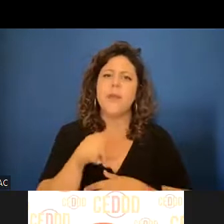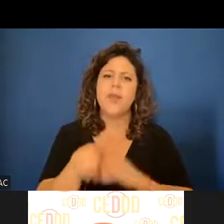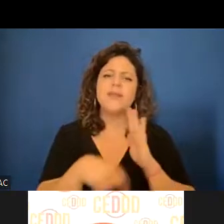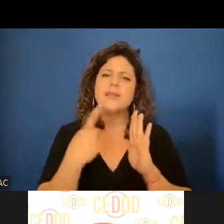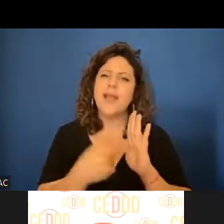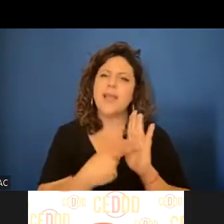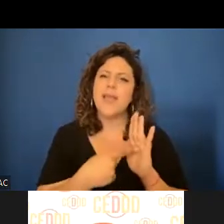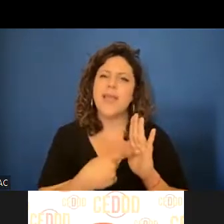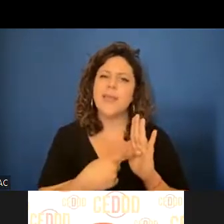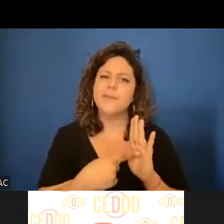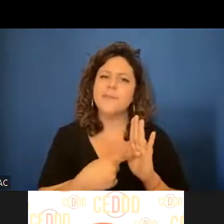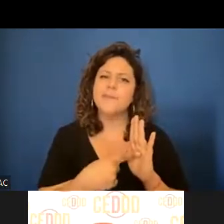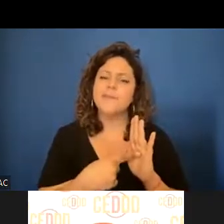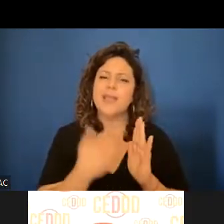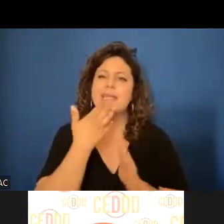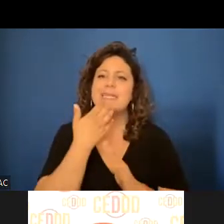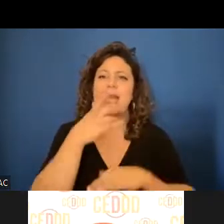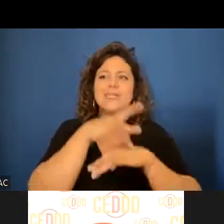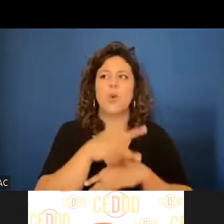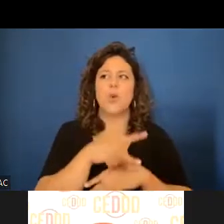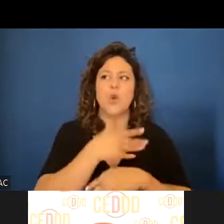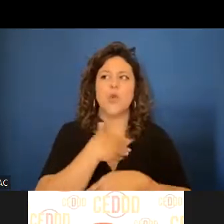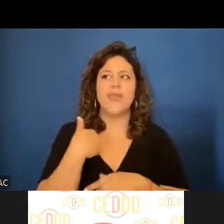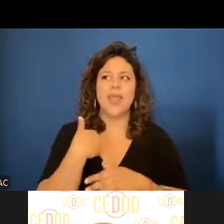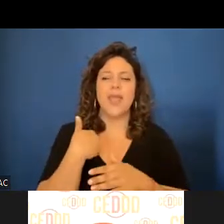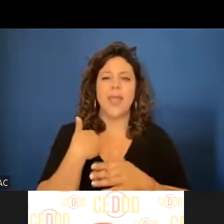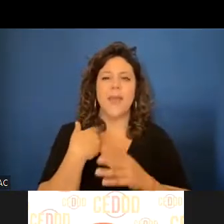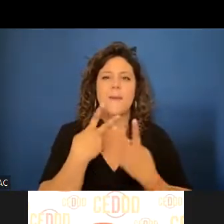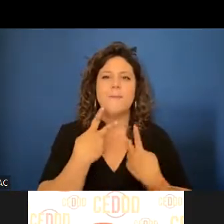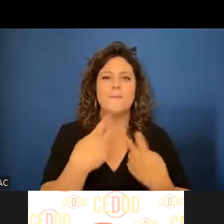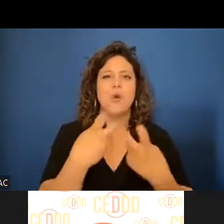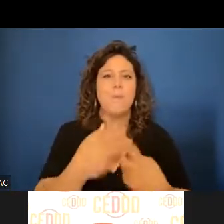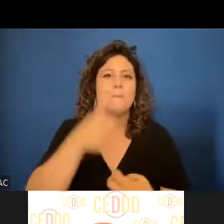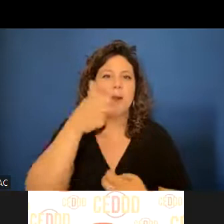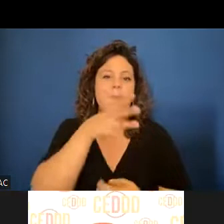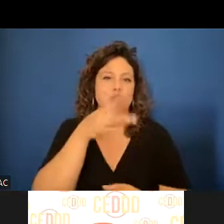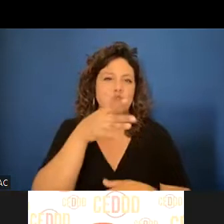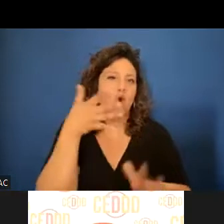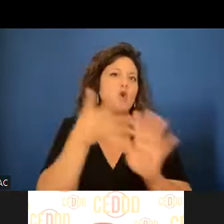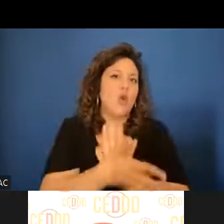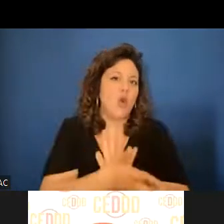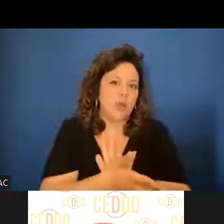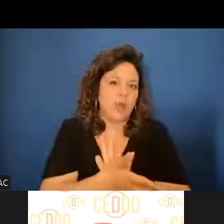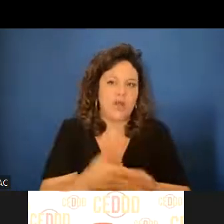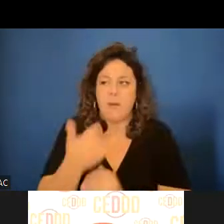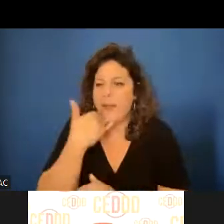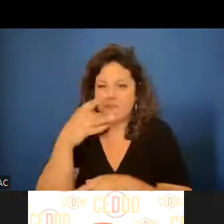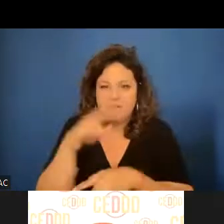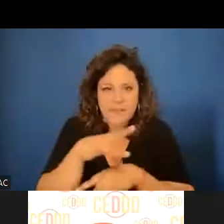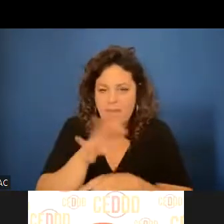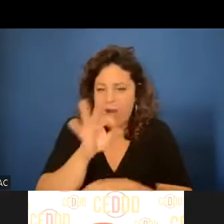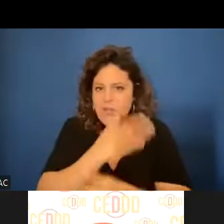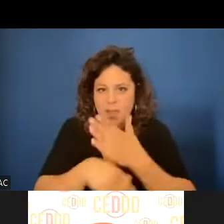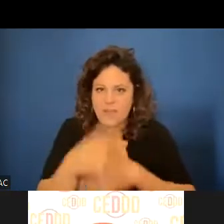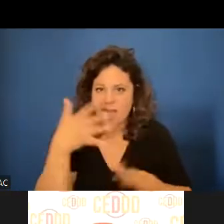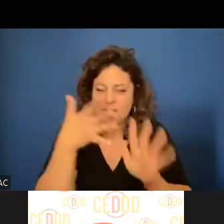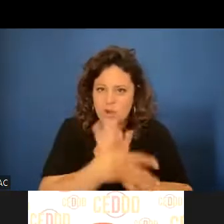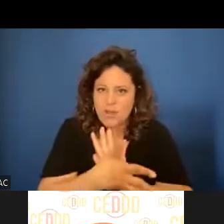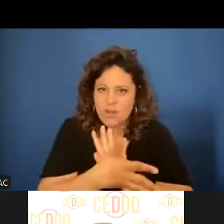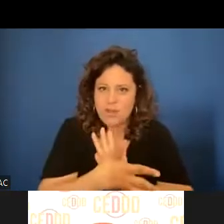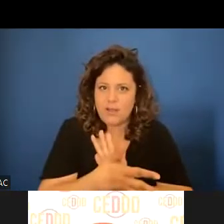primero, las propias personas con discapacidad sean conscientes del poder que tienen y